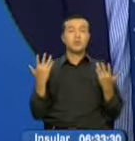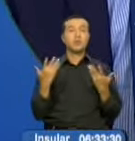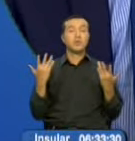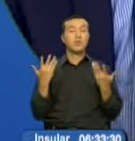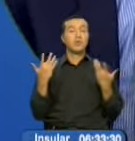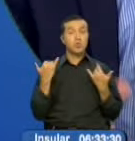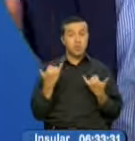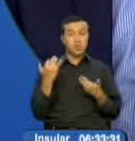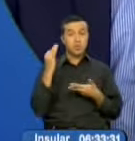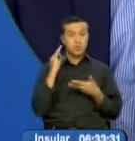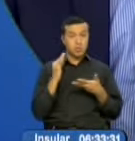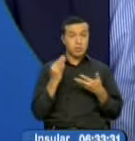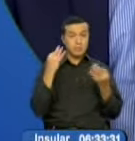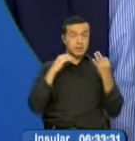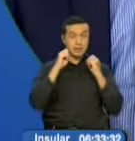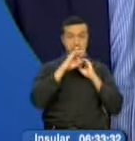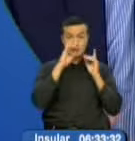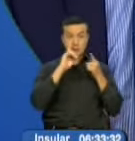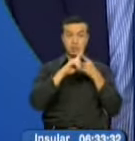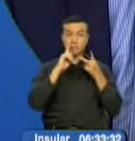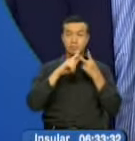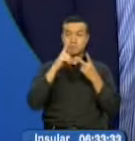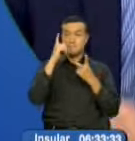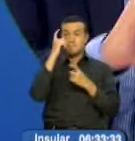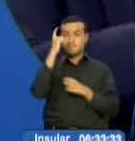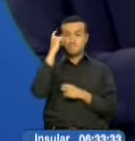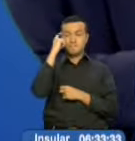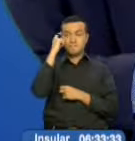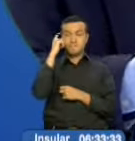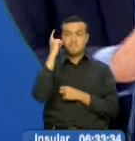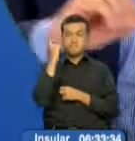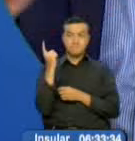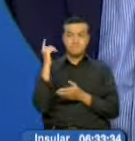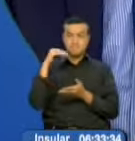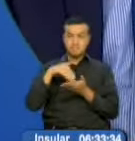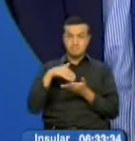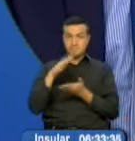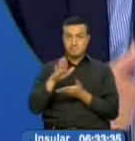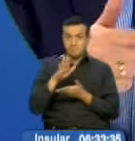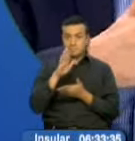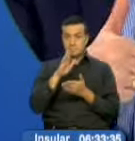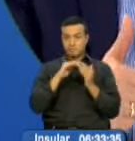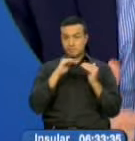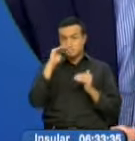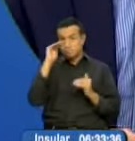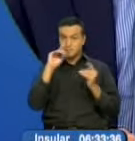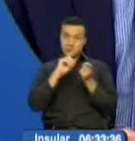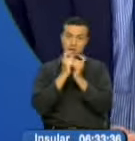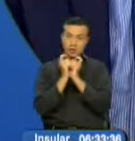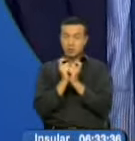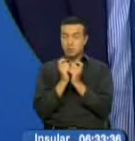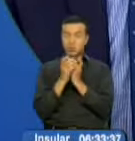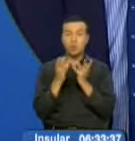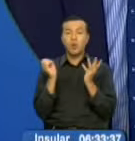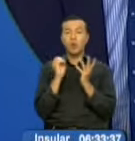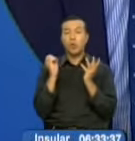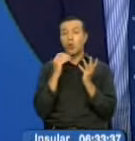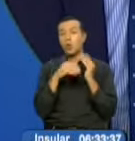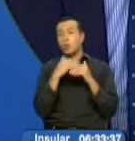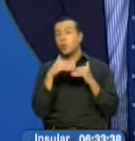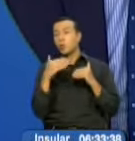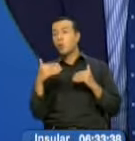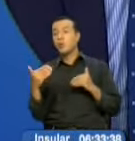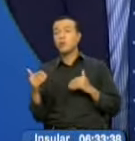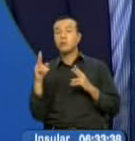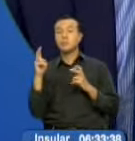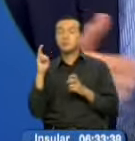y también el gran signo de interrogación, si se va a ratificar esas tendencias, habrá modificación o lo que vendrá luego con